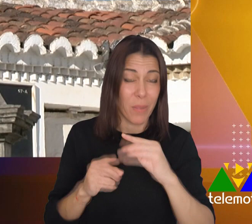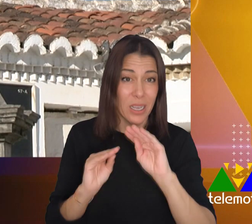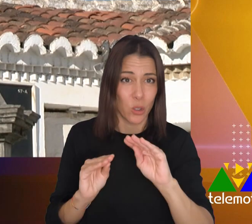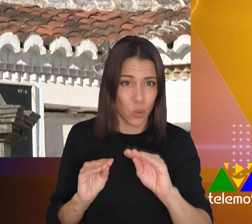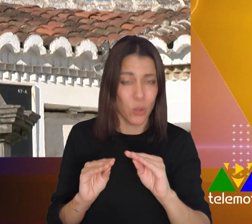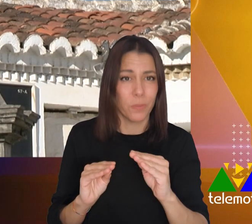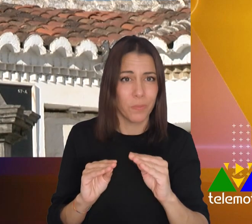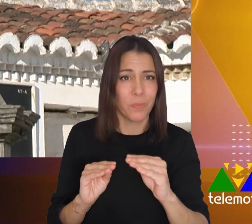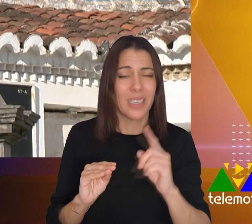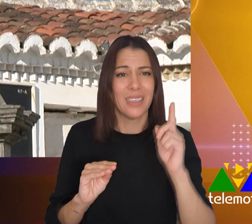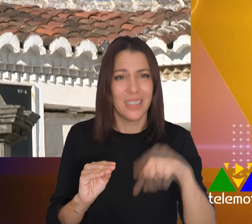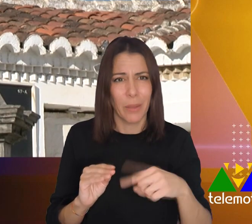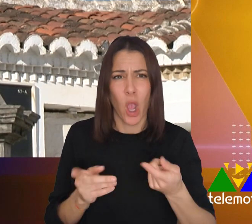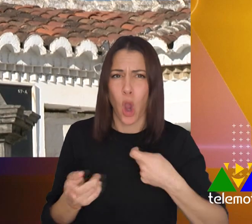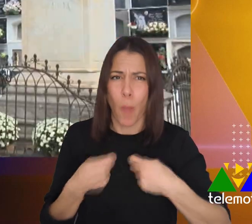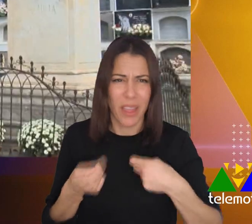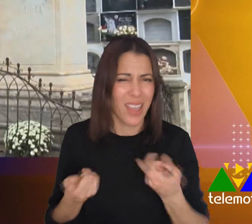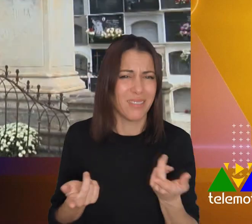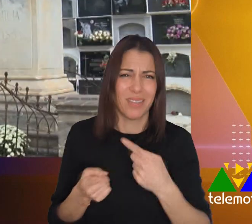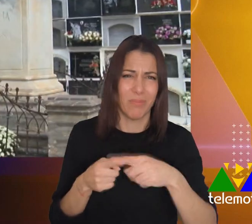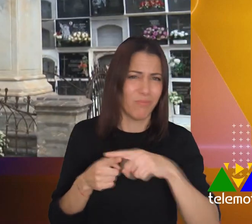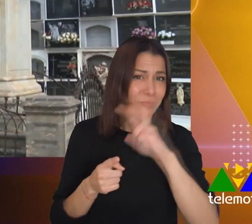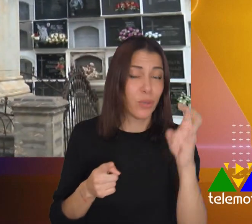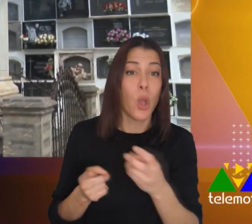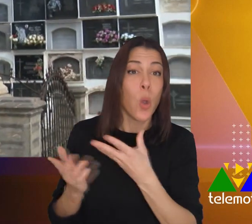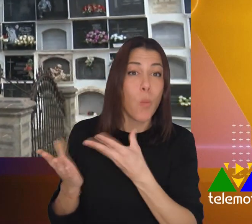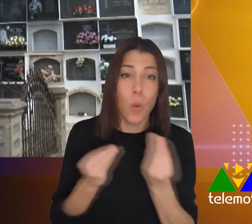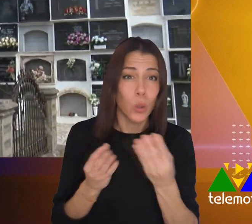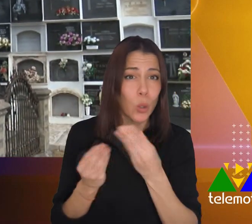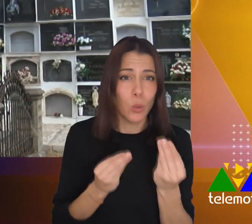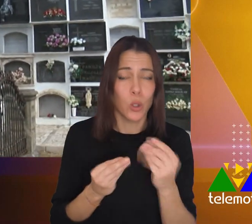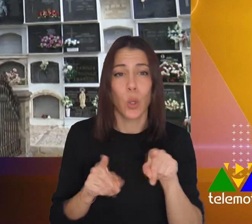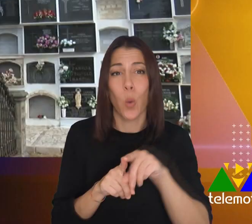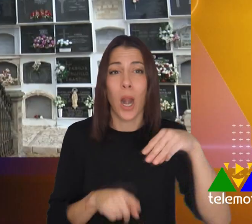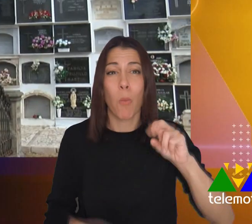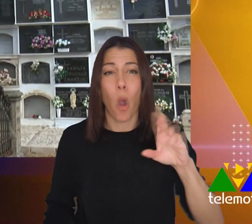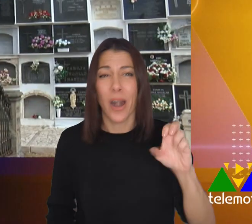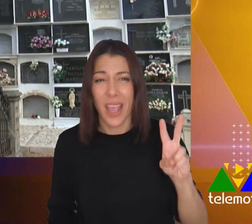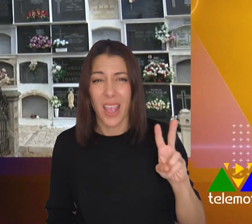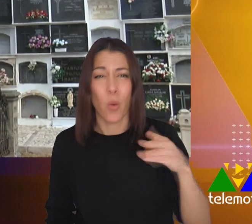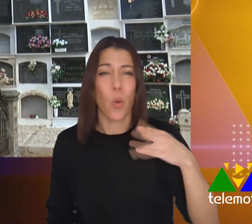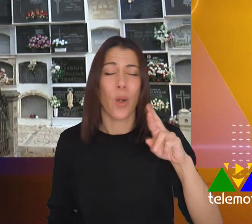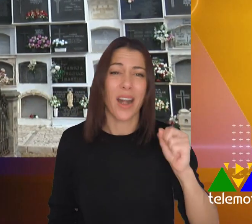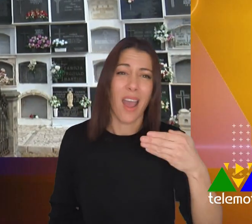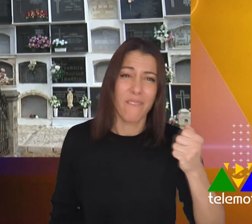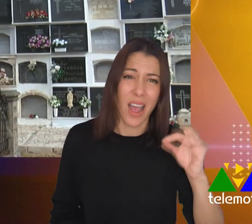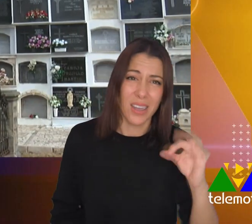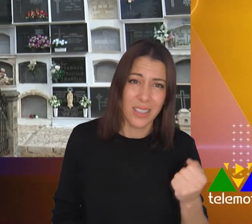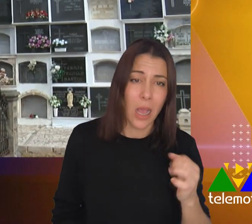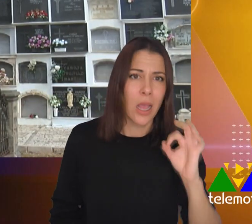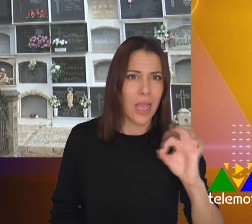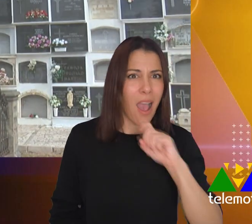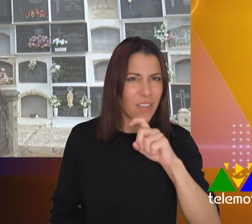Rabasa, la familia de banqueros, comerciantes. Muchos de ellos, como los Moré, Moreu, Rabasa y tal, de origen